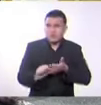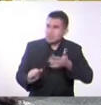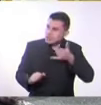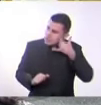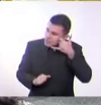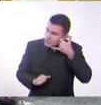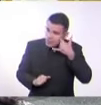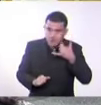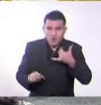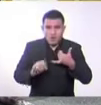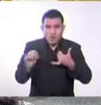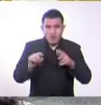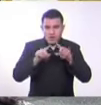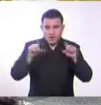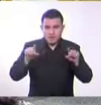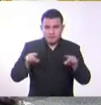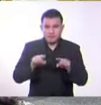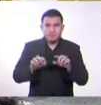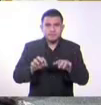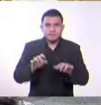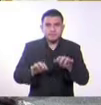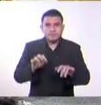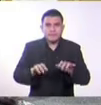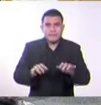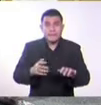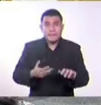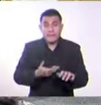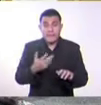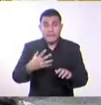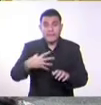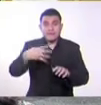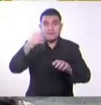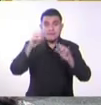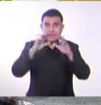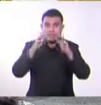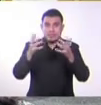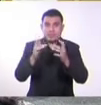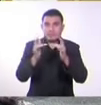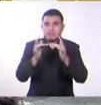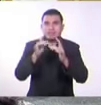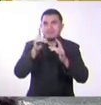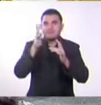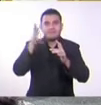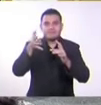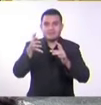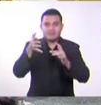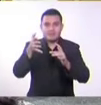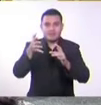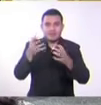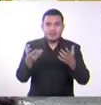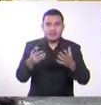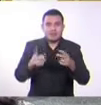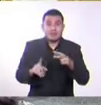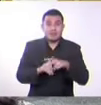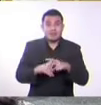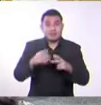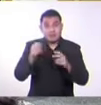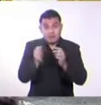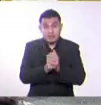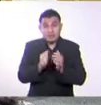la computadora algo que nosotros hemos subido, eso ahí queda. Y entonces hay riesgo de que otras personas lo puedan